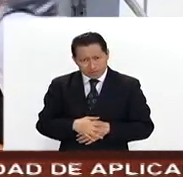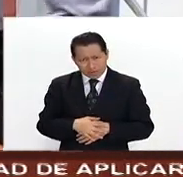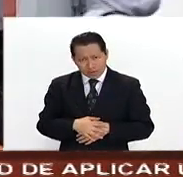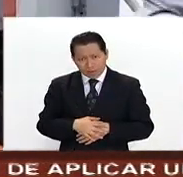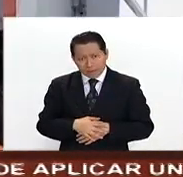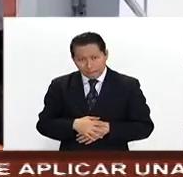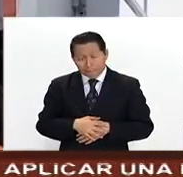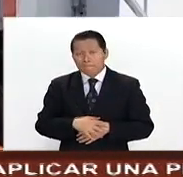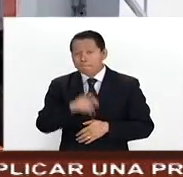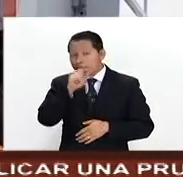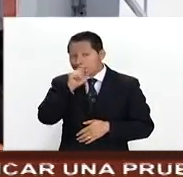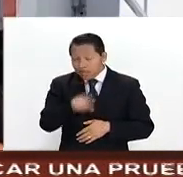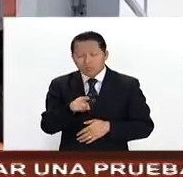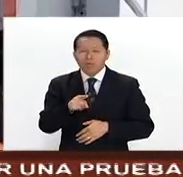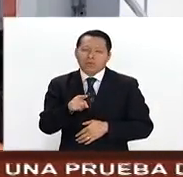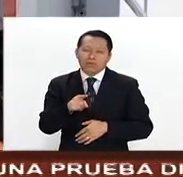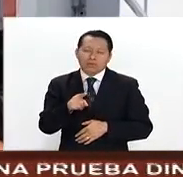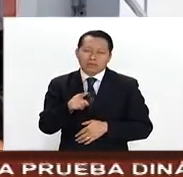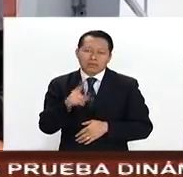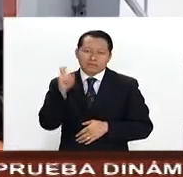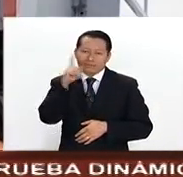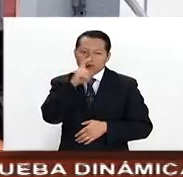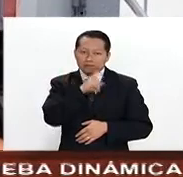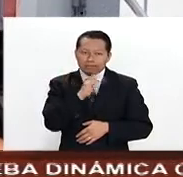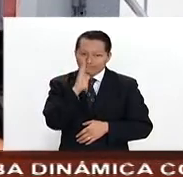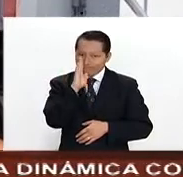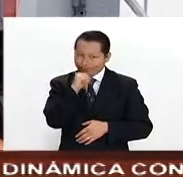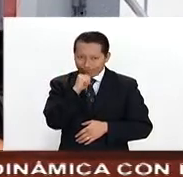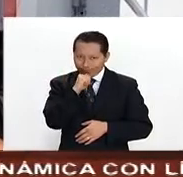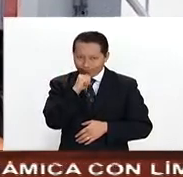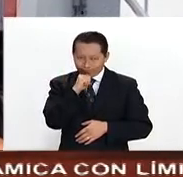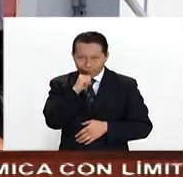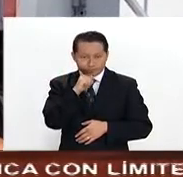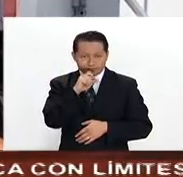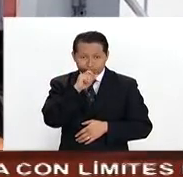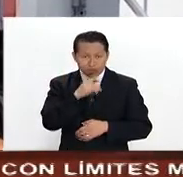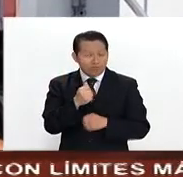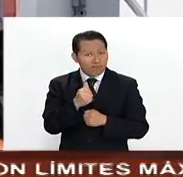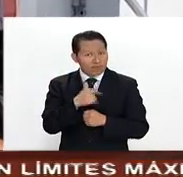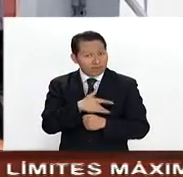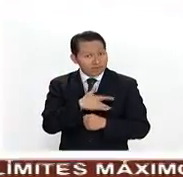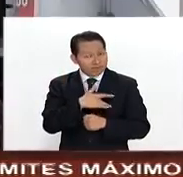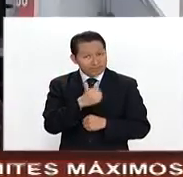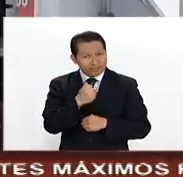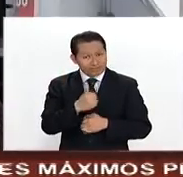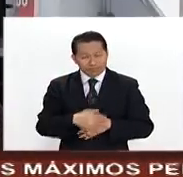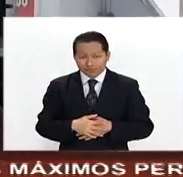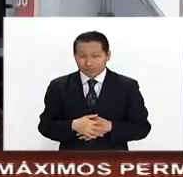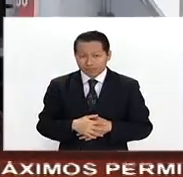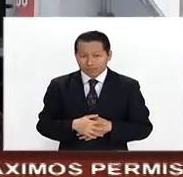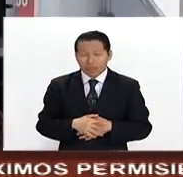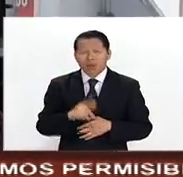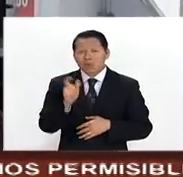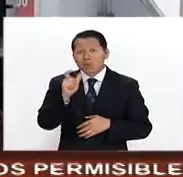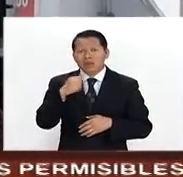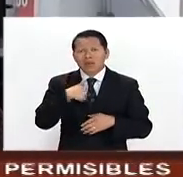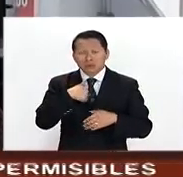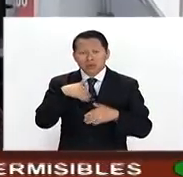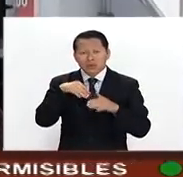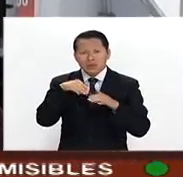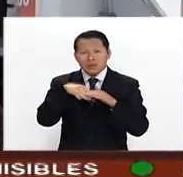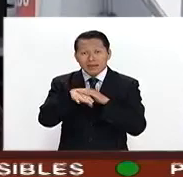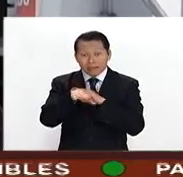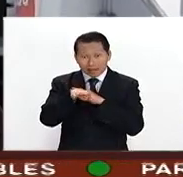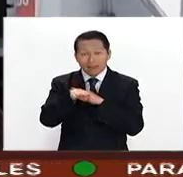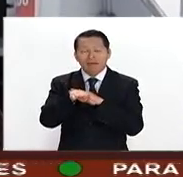esto no tiene palabras, estamos muy sentidos, muy sensibles. Cuando entré